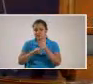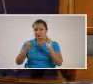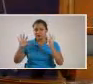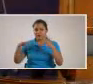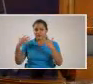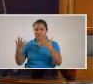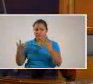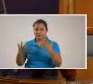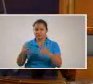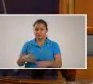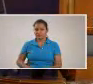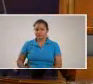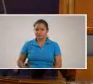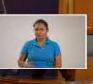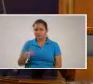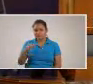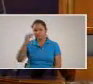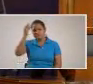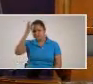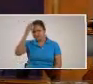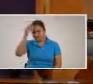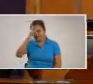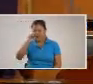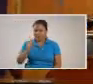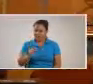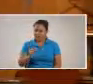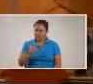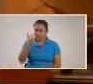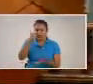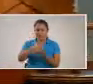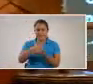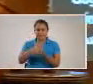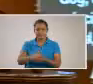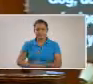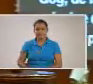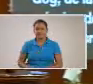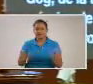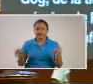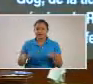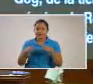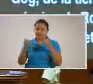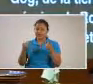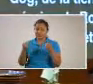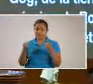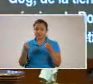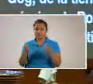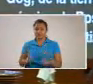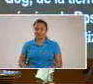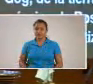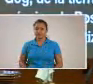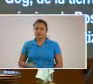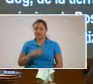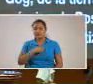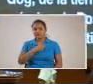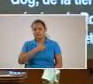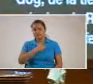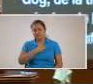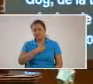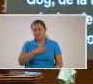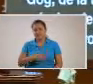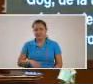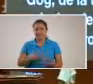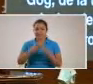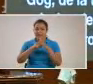a entender con esto, hermano? Amén. Ok. Entonces, yo quisiera